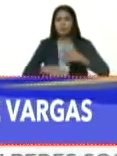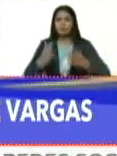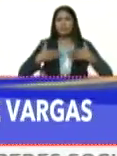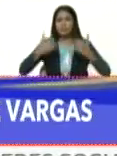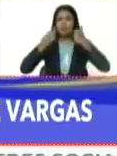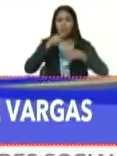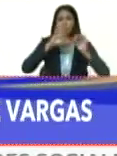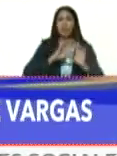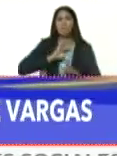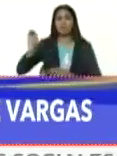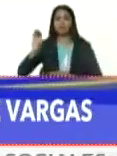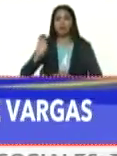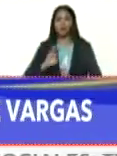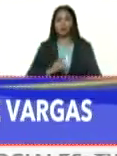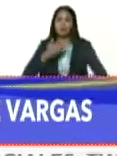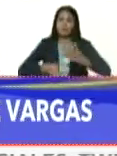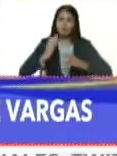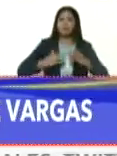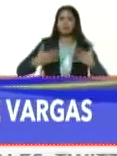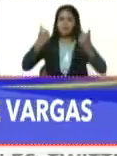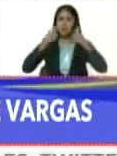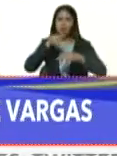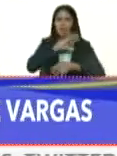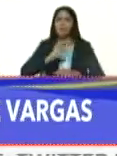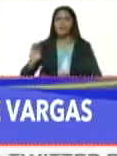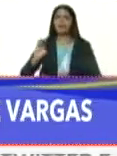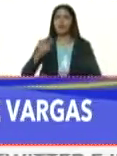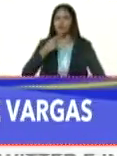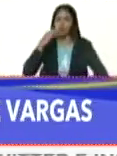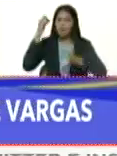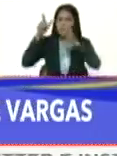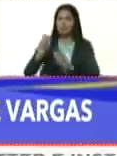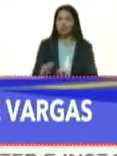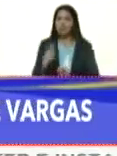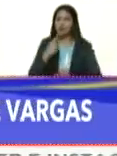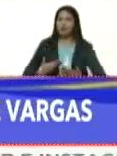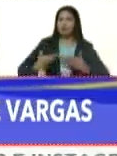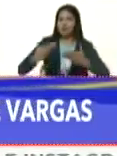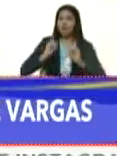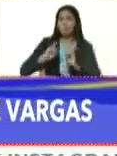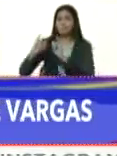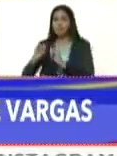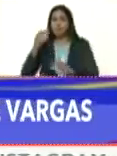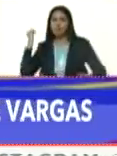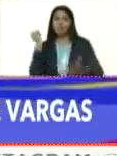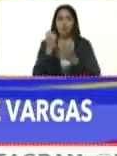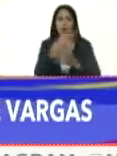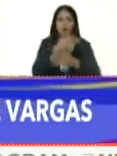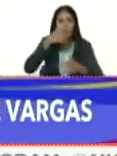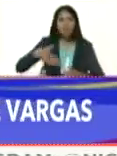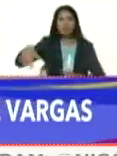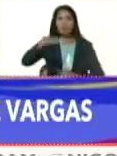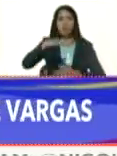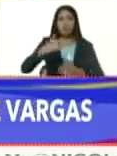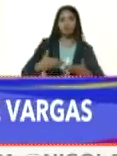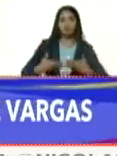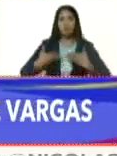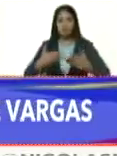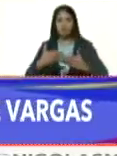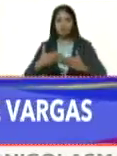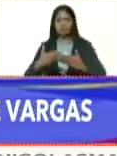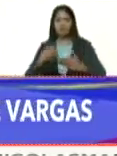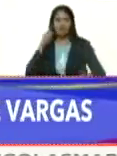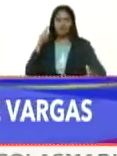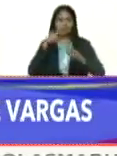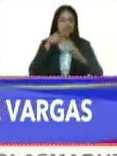usted la patria, salve usted la patria. Y le entrega a la lanza del pueblo, le entrega el